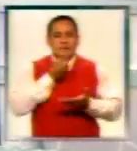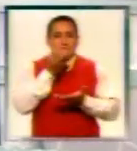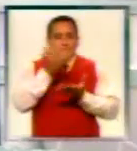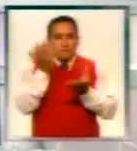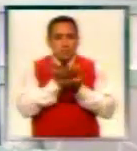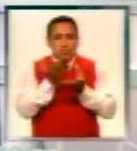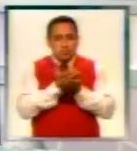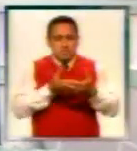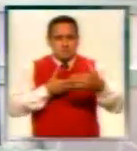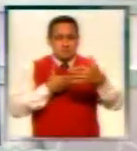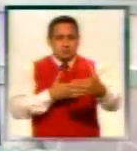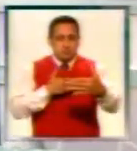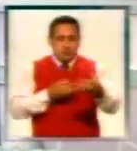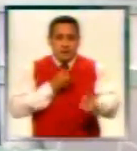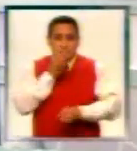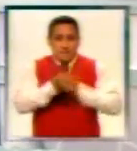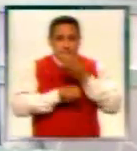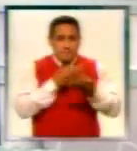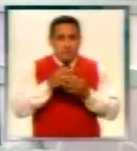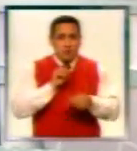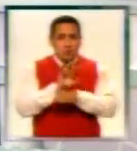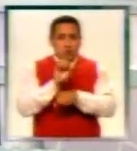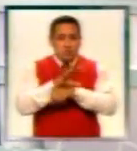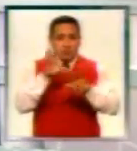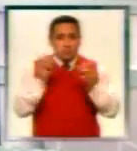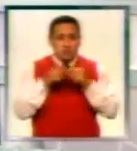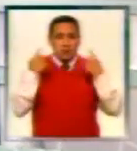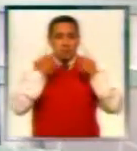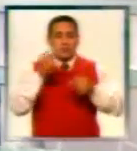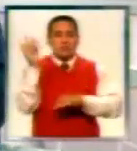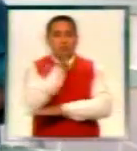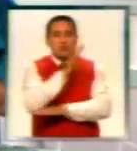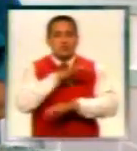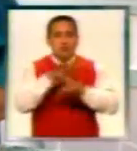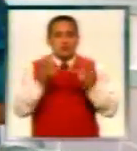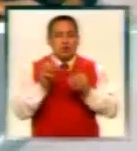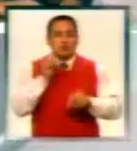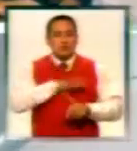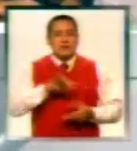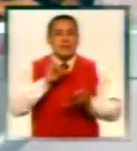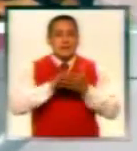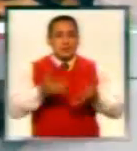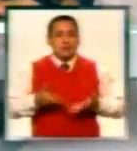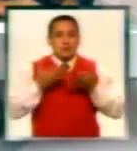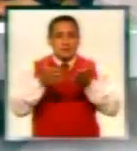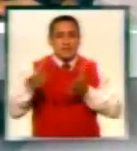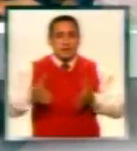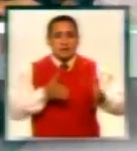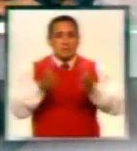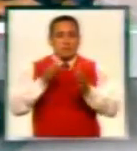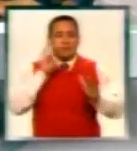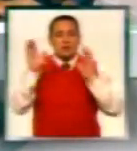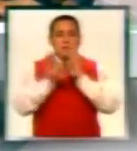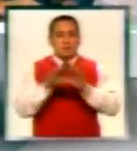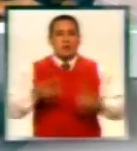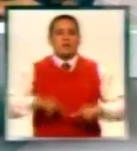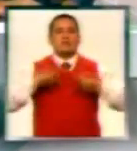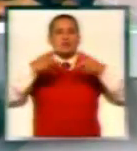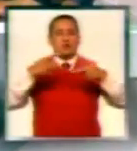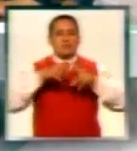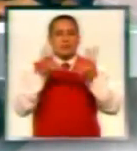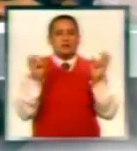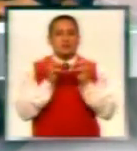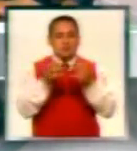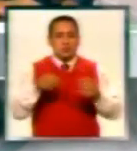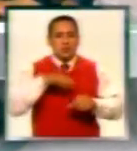¿no? O las exigencias ambientales y sociales que nos van a llevar, por ejemplo, a cuadruplicar